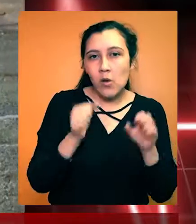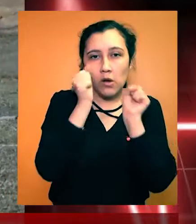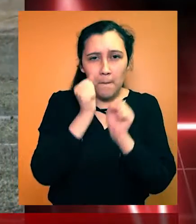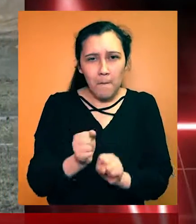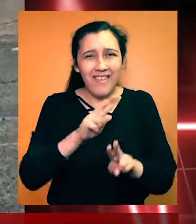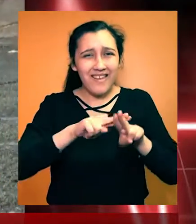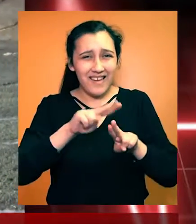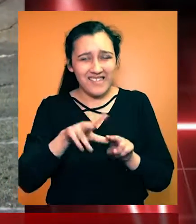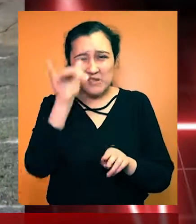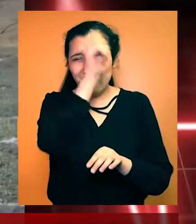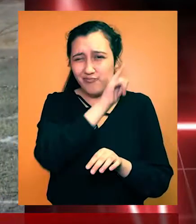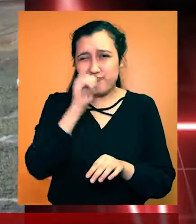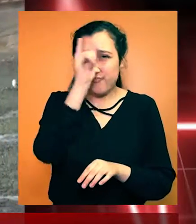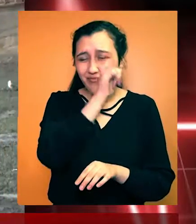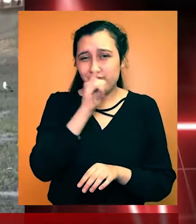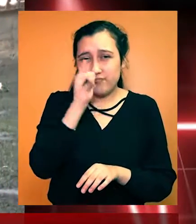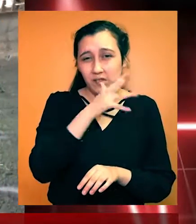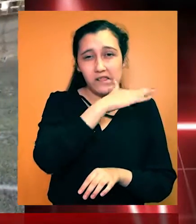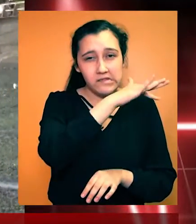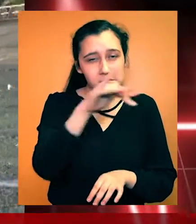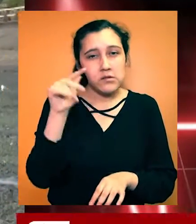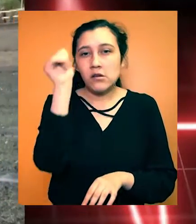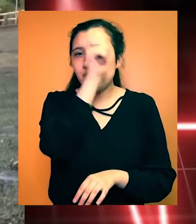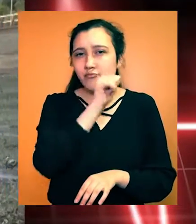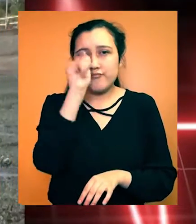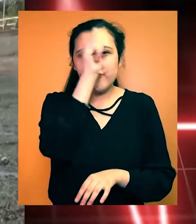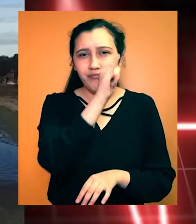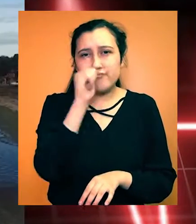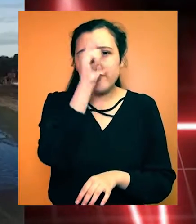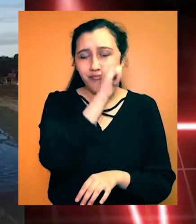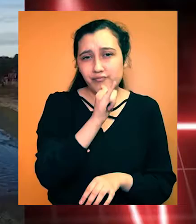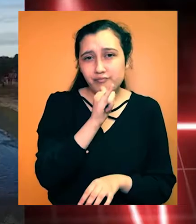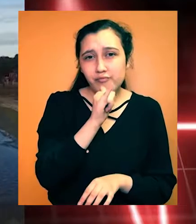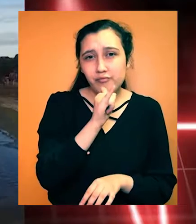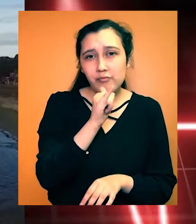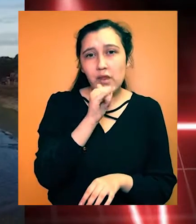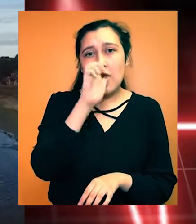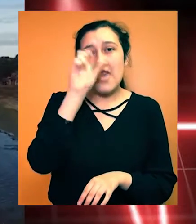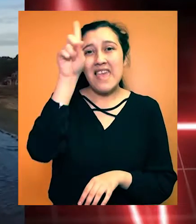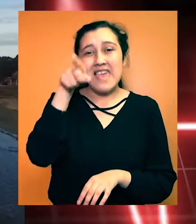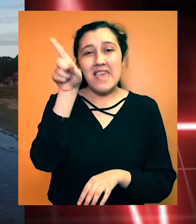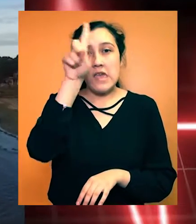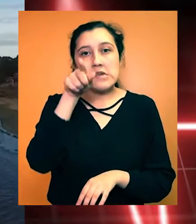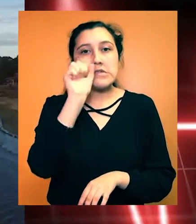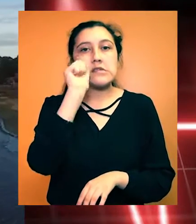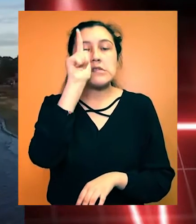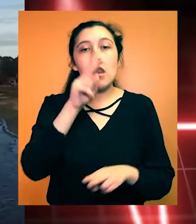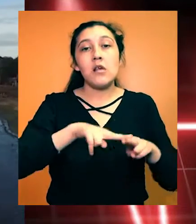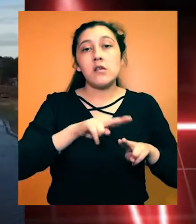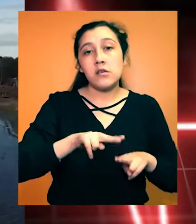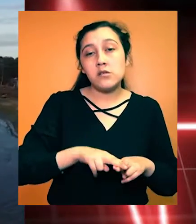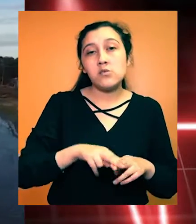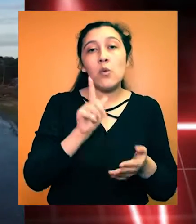el posible efecto de los niveles de contaminación por aguas hervidas en la bahía de Ancudo. Aun cuando la sanitaria ESAL construyó hace algunos años